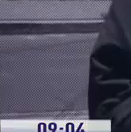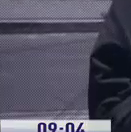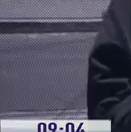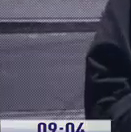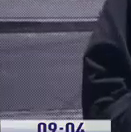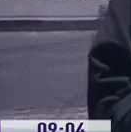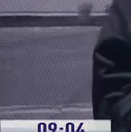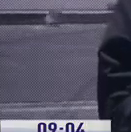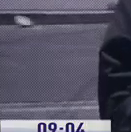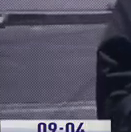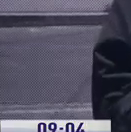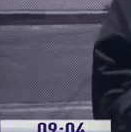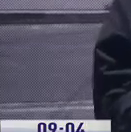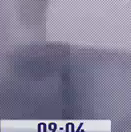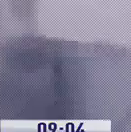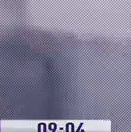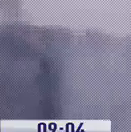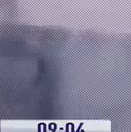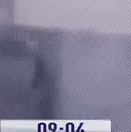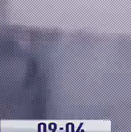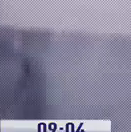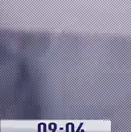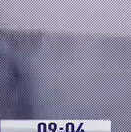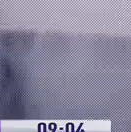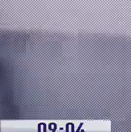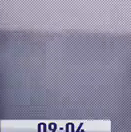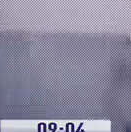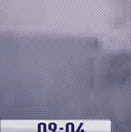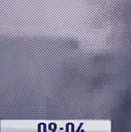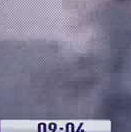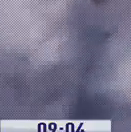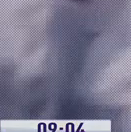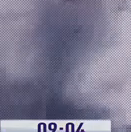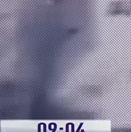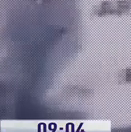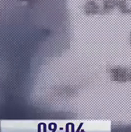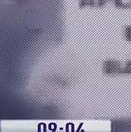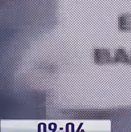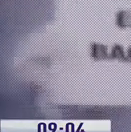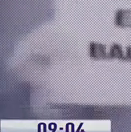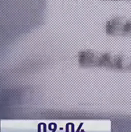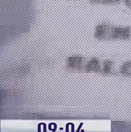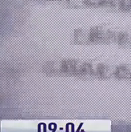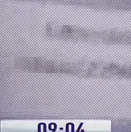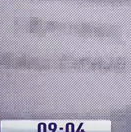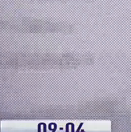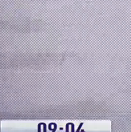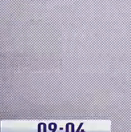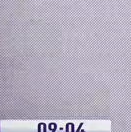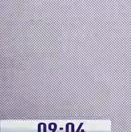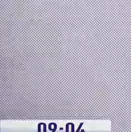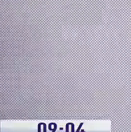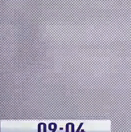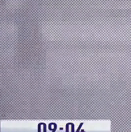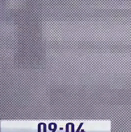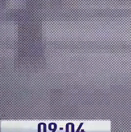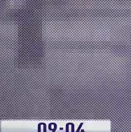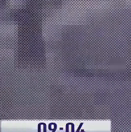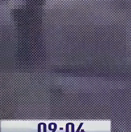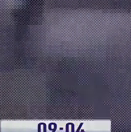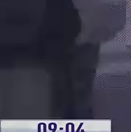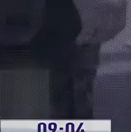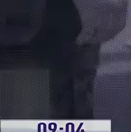pasión. Son nuestros ángeles, blancos ángeles, de Dios